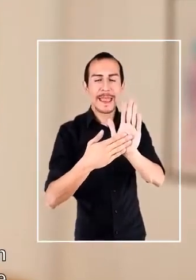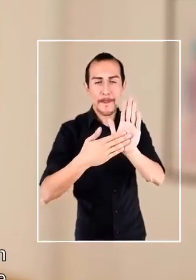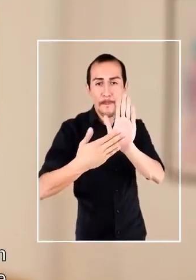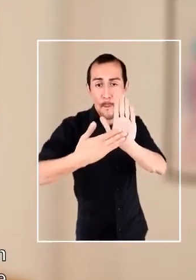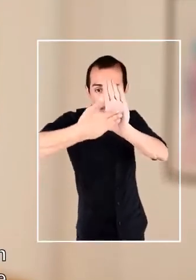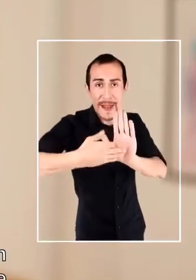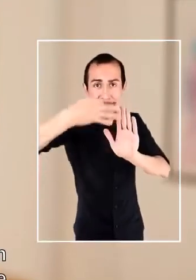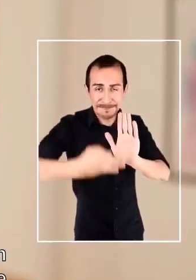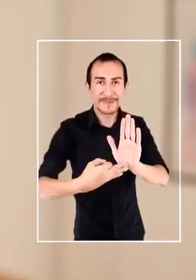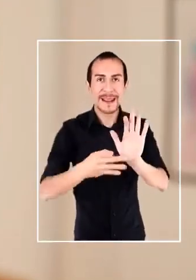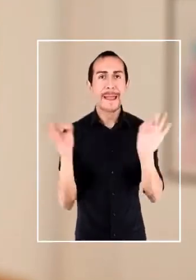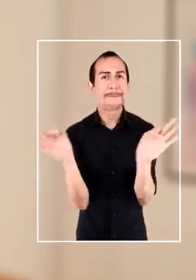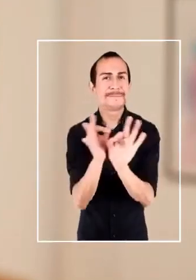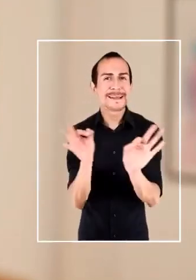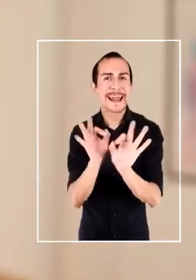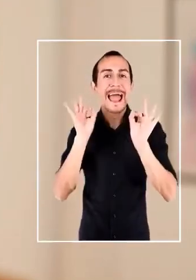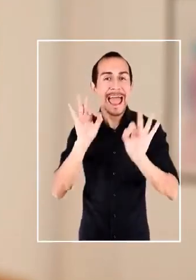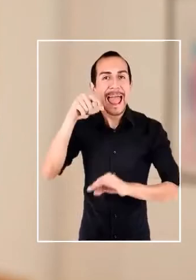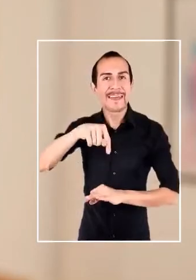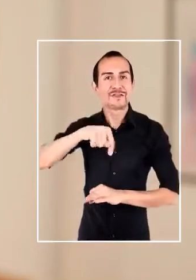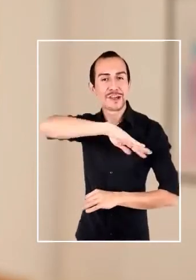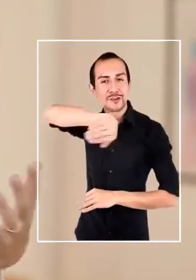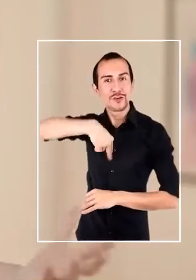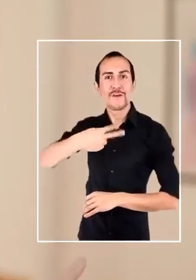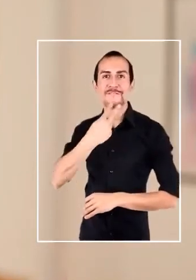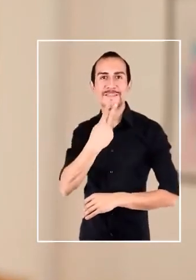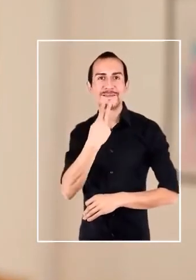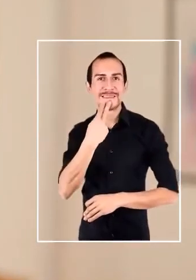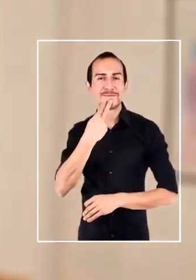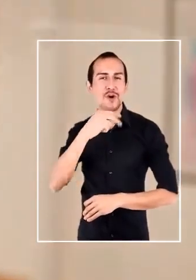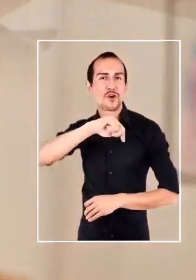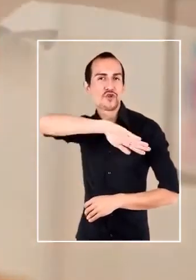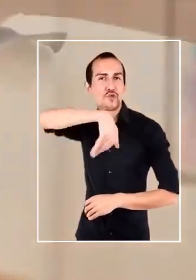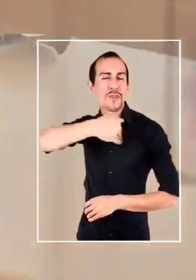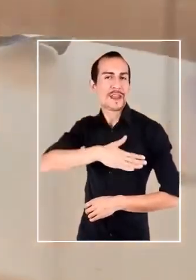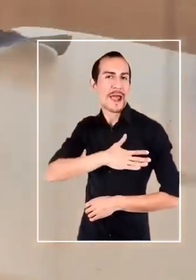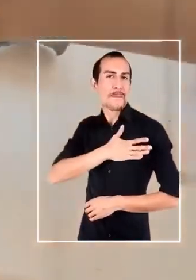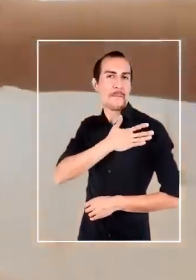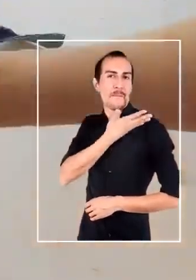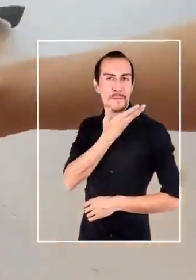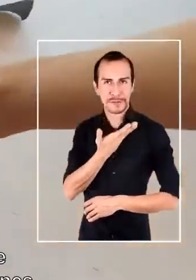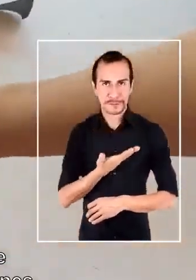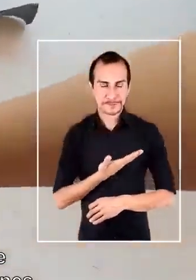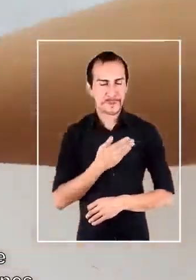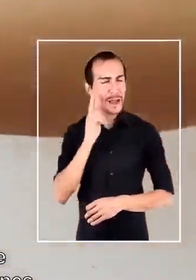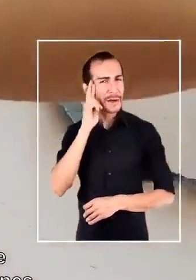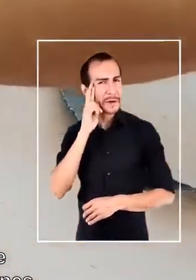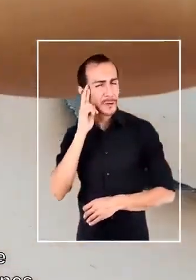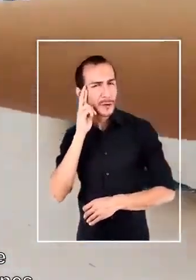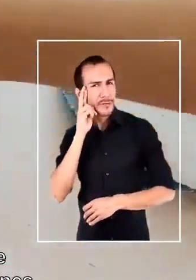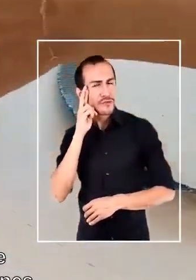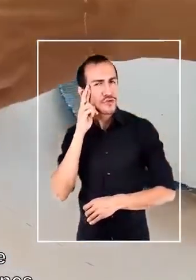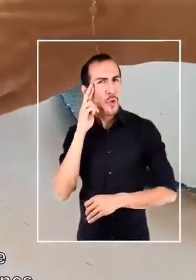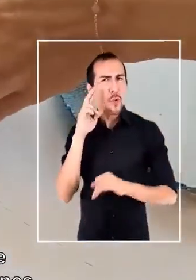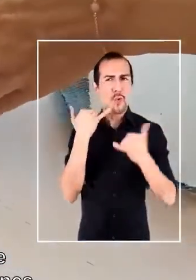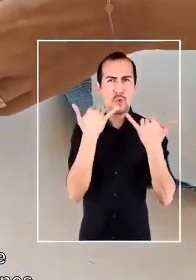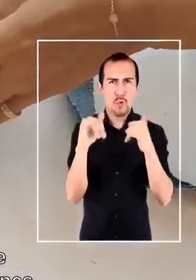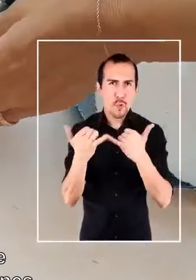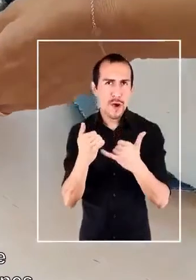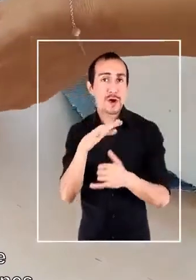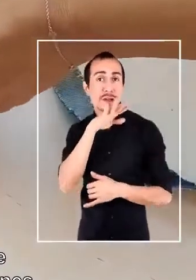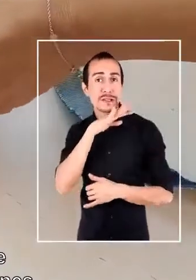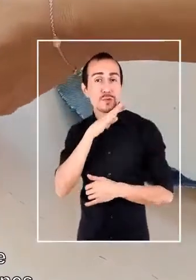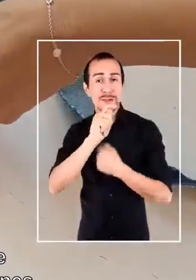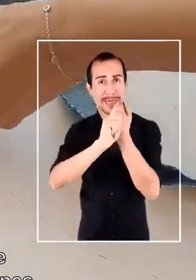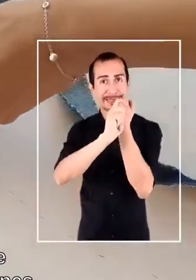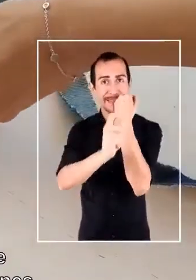manifiesto justamente esto que nos había sucedido con nuestras emociones. Recordé una especie de juego que se